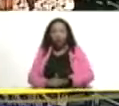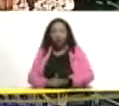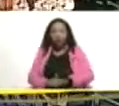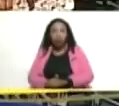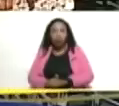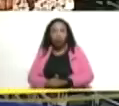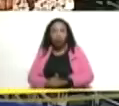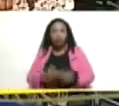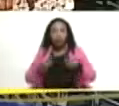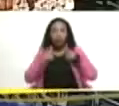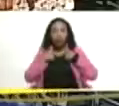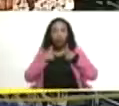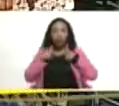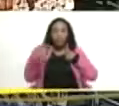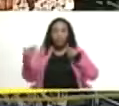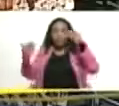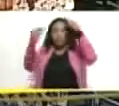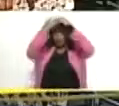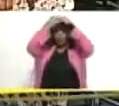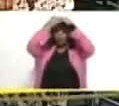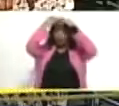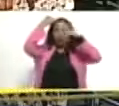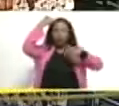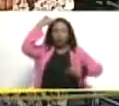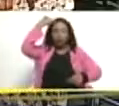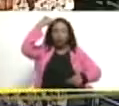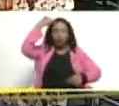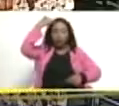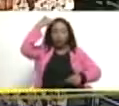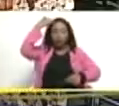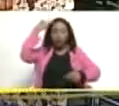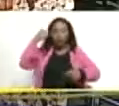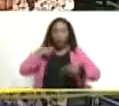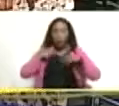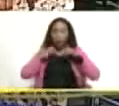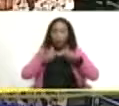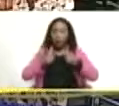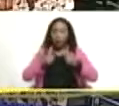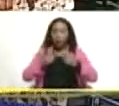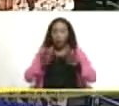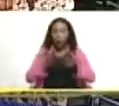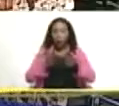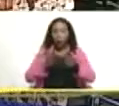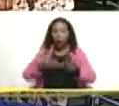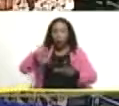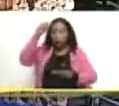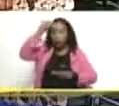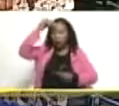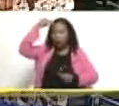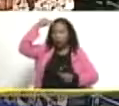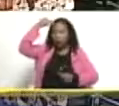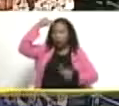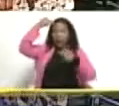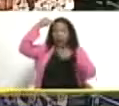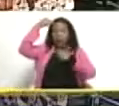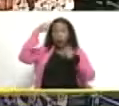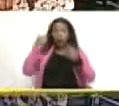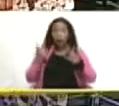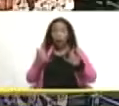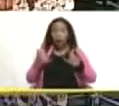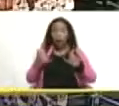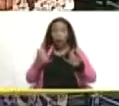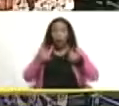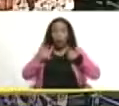Y a mí me llegó eso a la mente, pues. Creo que empezaba una escuela, pues. Y esa escuela ha sido muy útil.